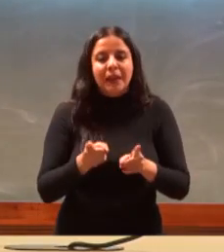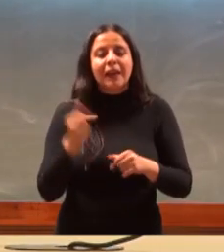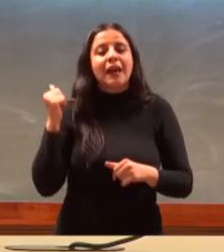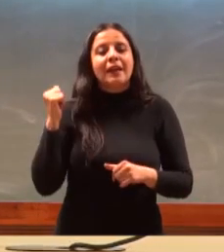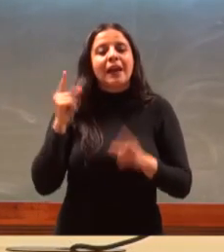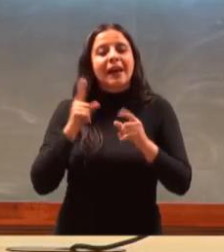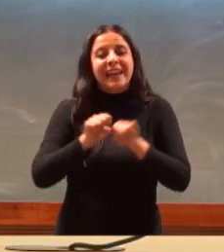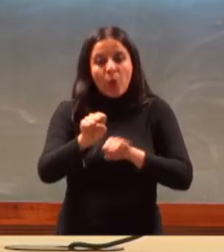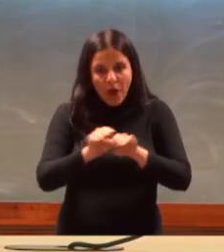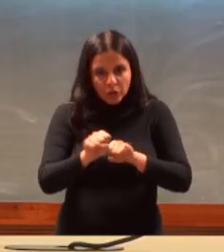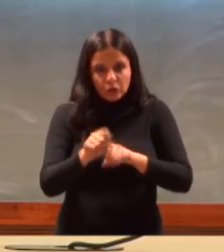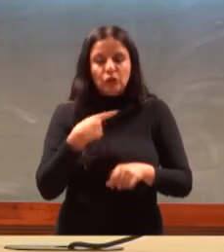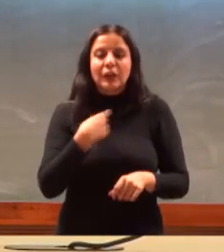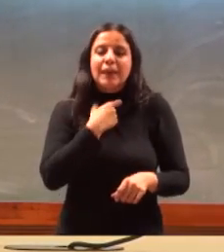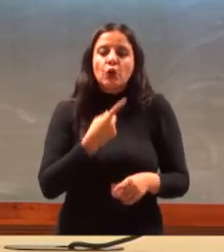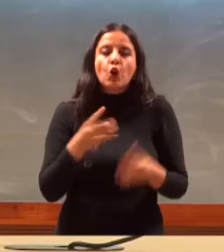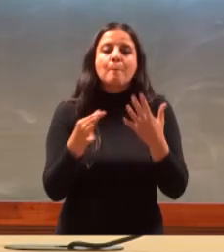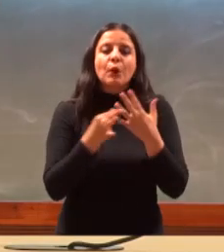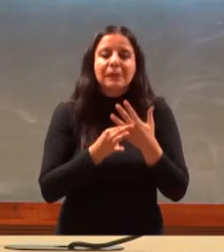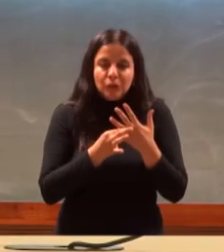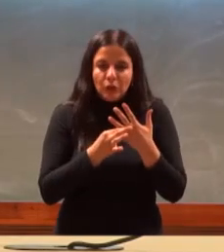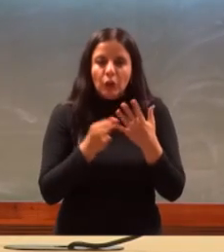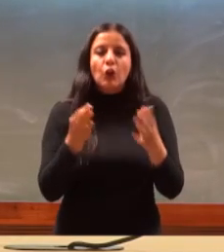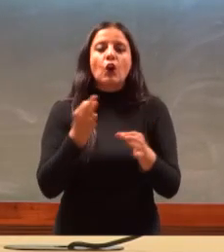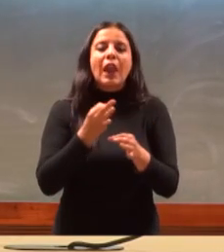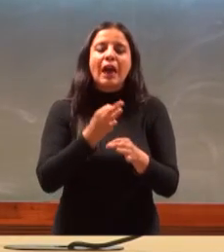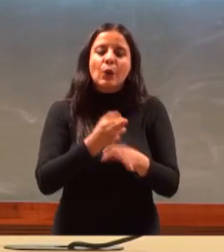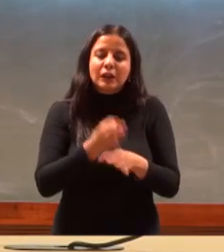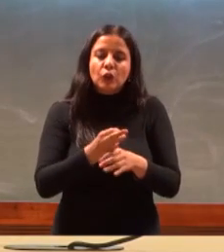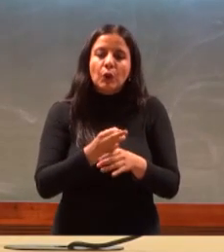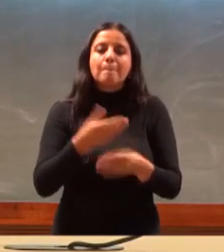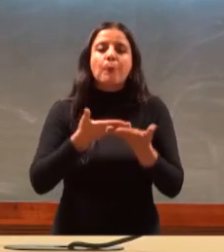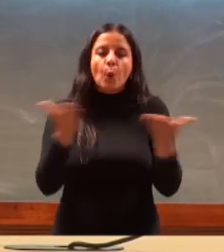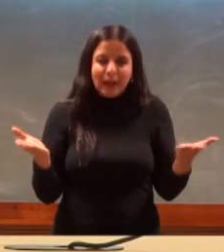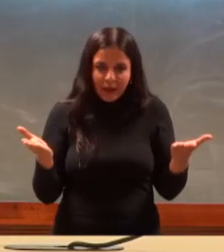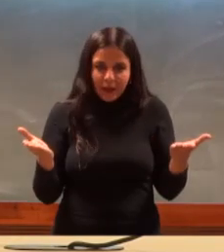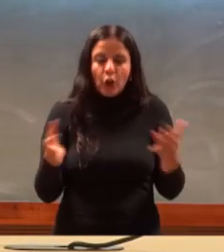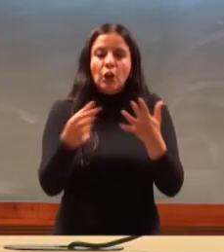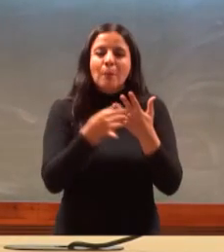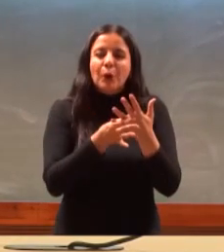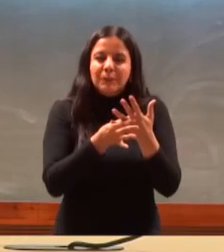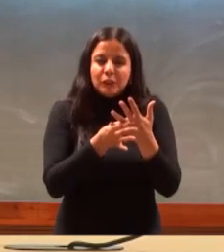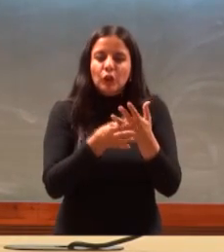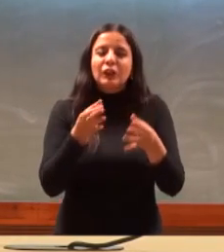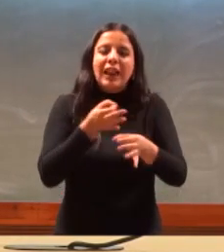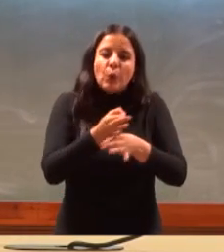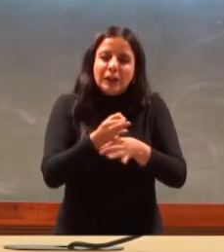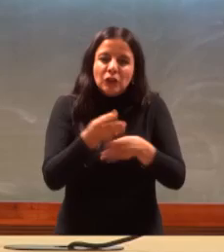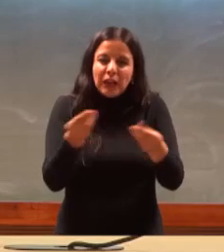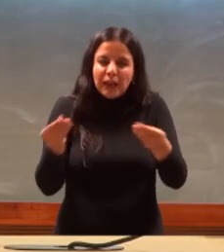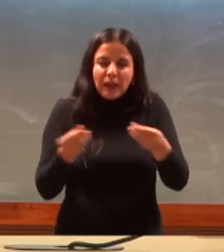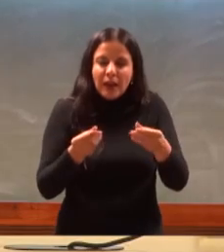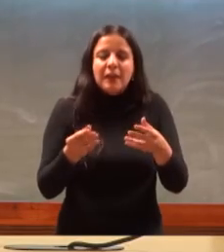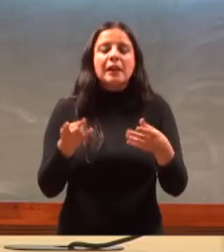activamente comprometida con la educación pública con la formación crítica con investigación de calidad y el compromiso con los contextos sociales